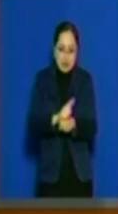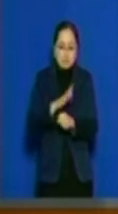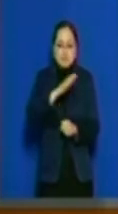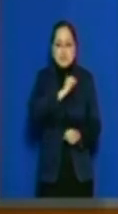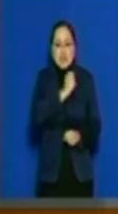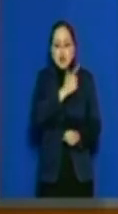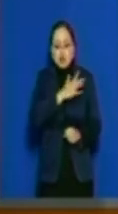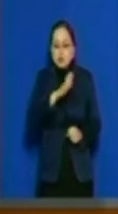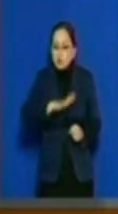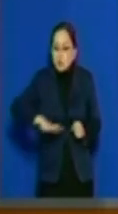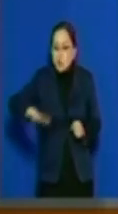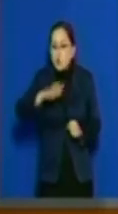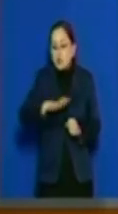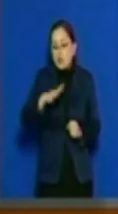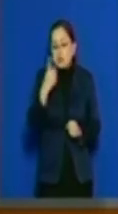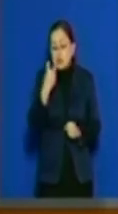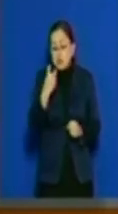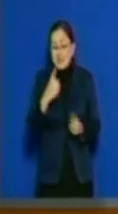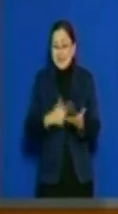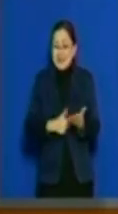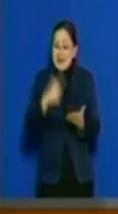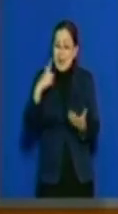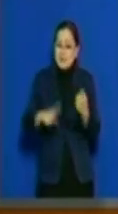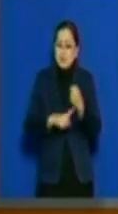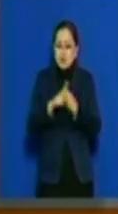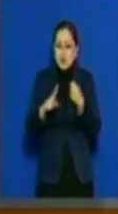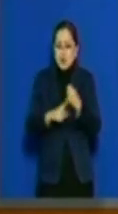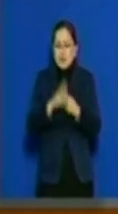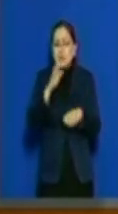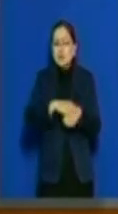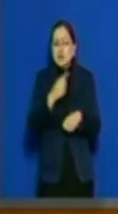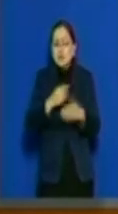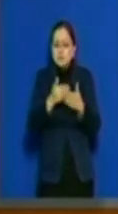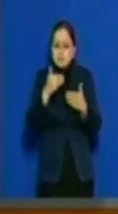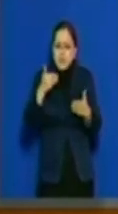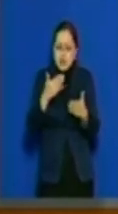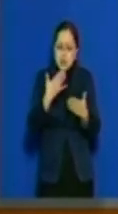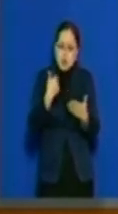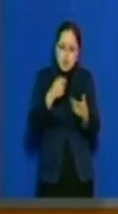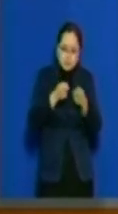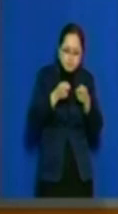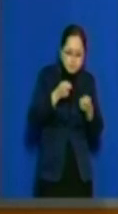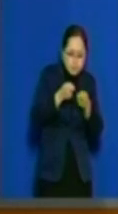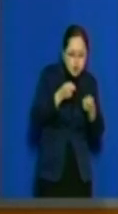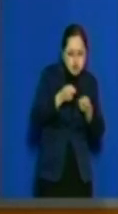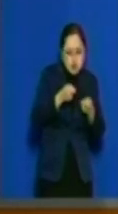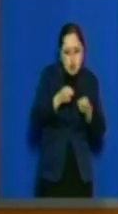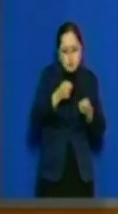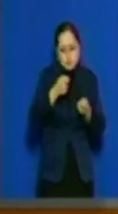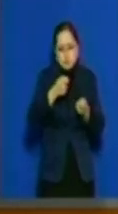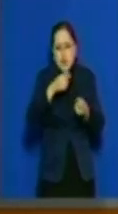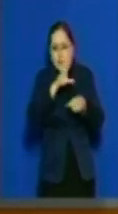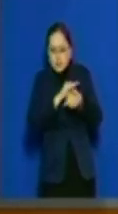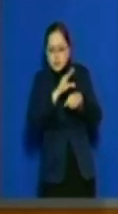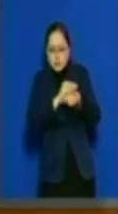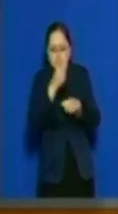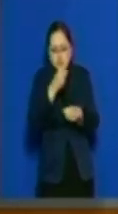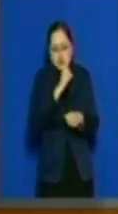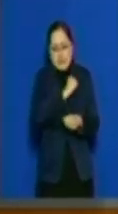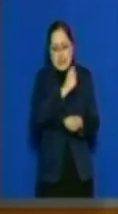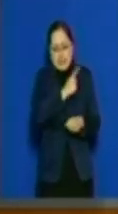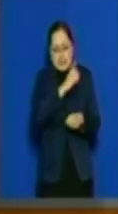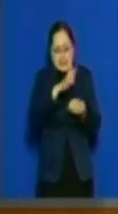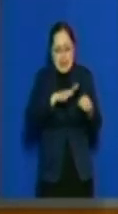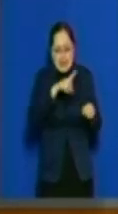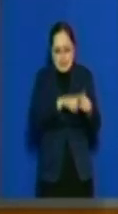tiene un grave problema a partir de un mal manejo de circunstancias de sanidad animal. Muchas